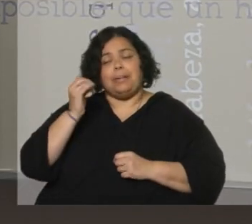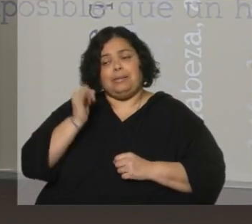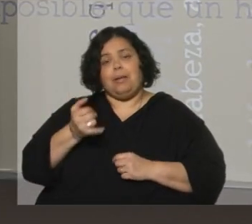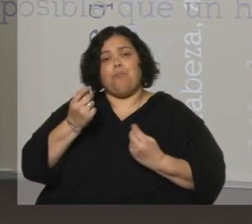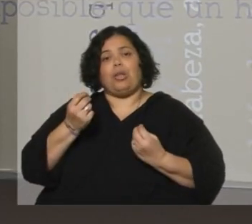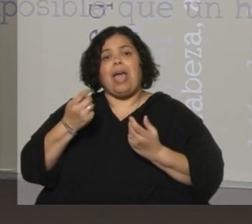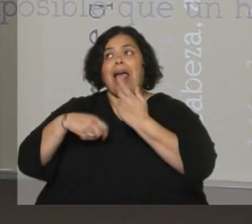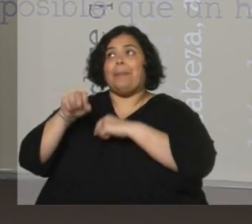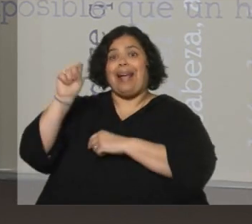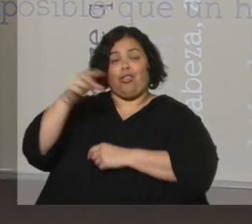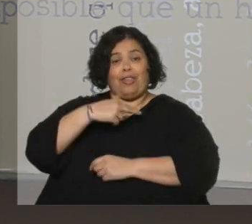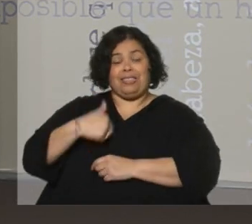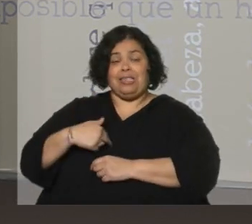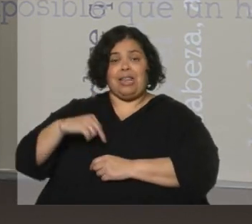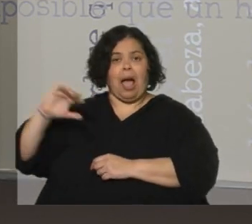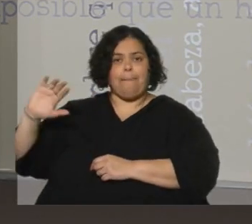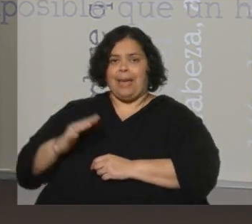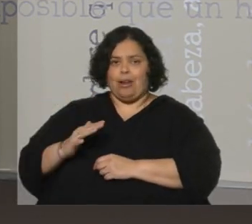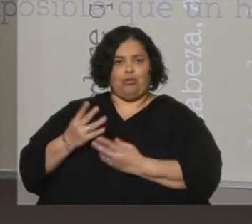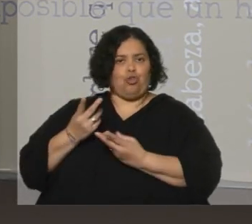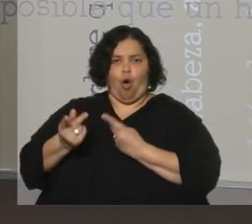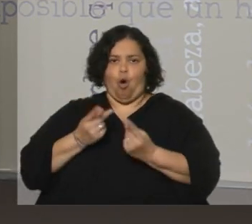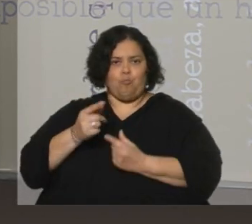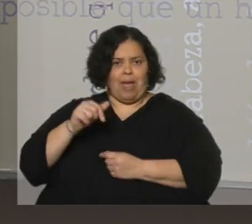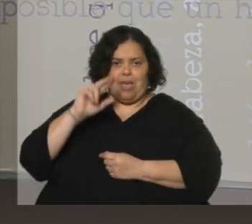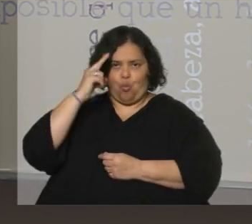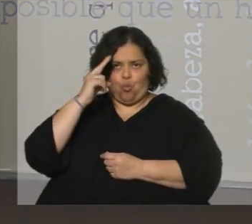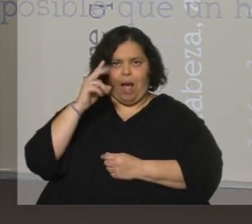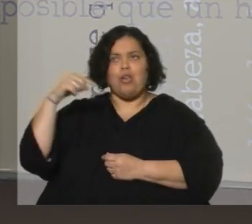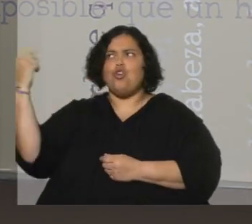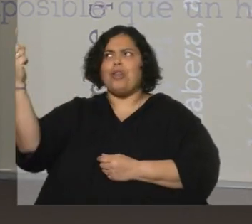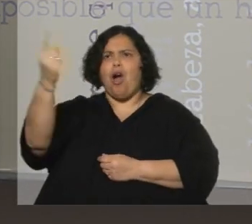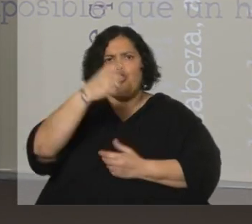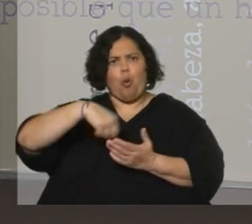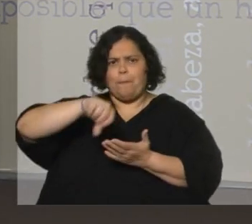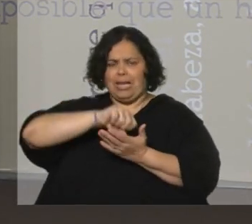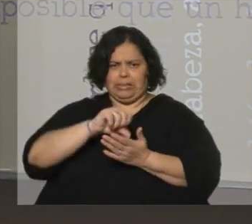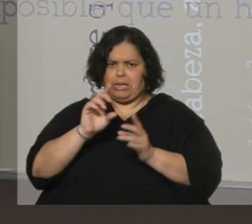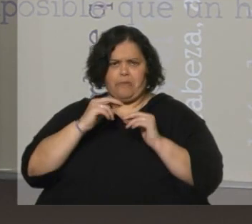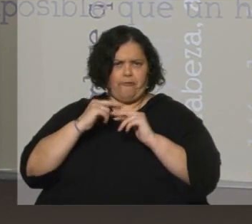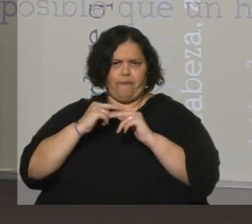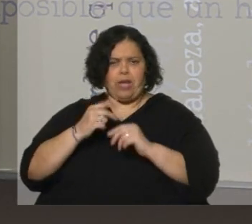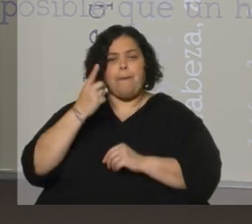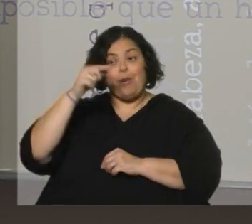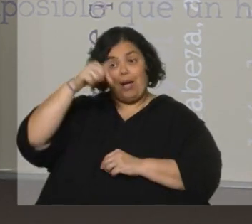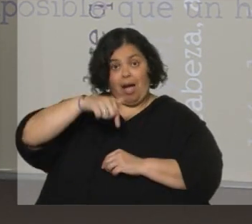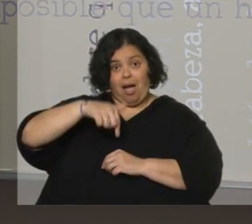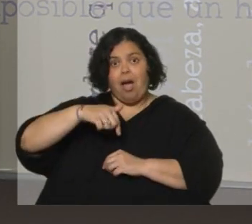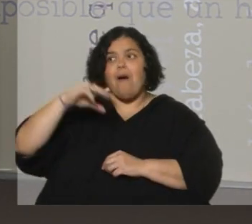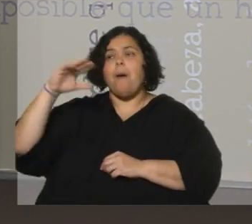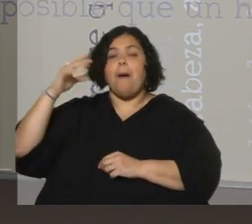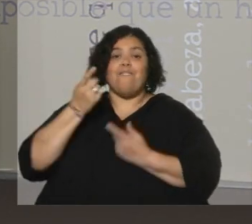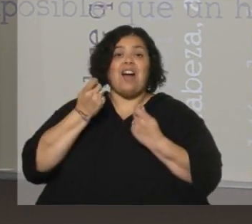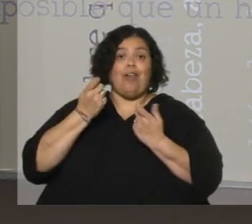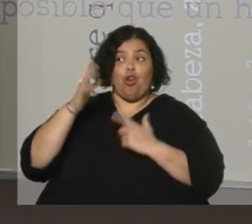enfriado ha bajado digamos su nivel de compra con respecto a Uruguay no tanto contra otros otros mercados el valor de la tonelada ha bajado no